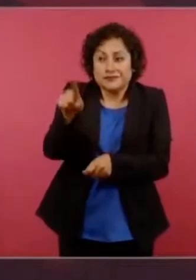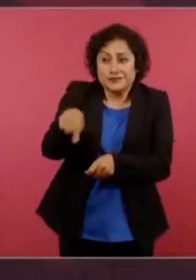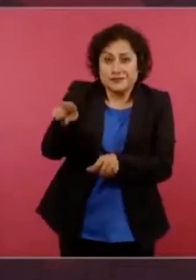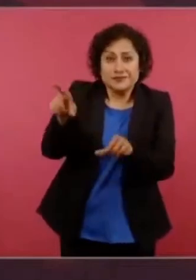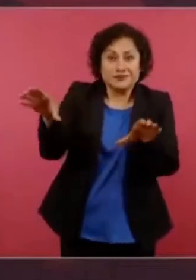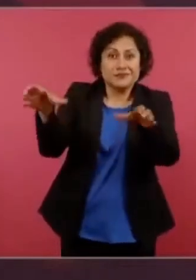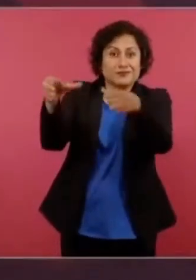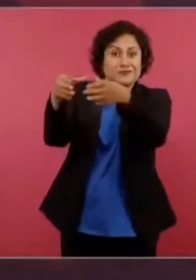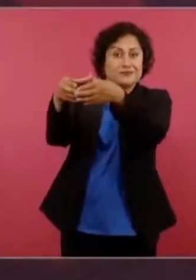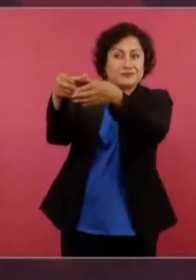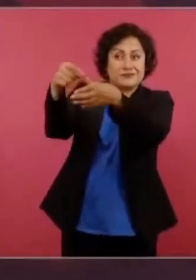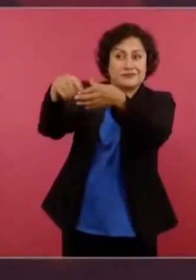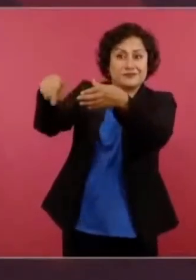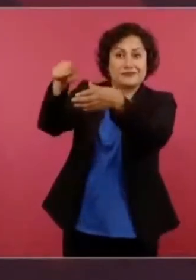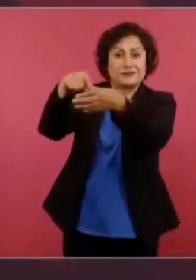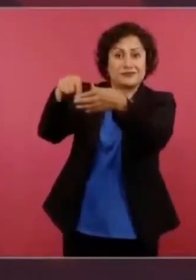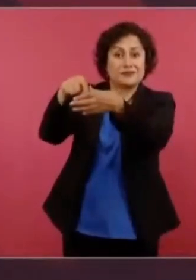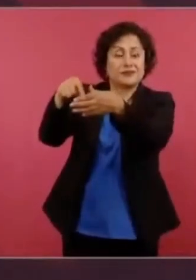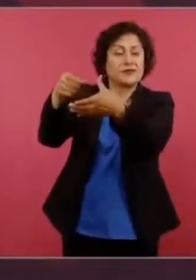cómo